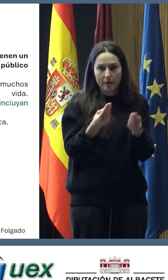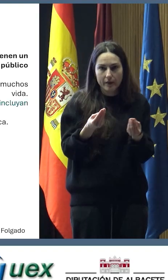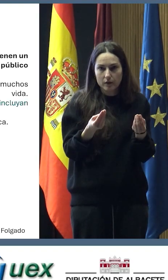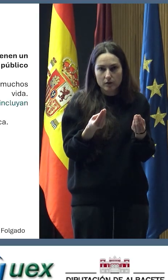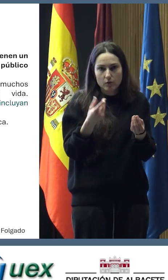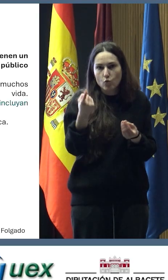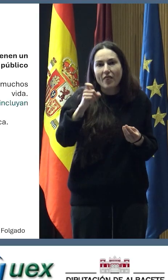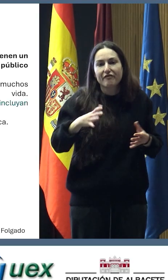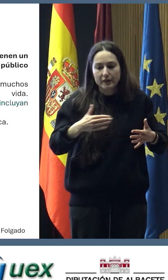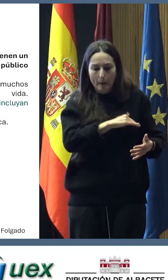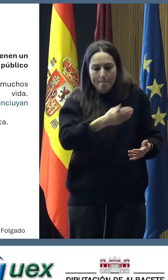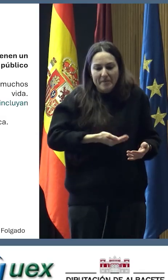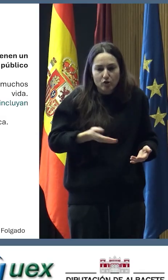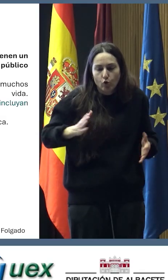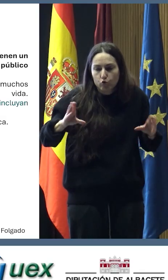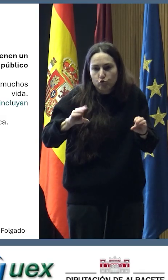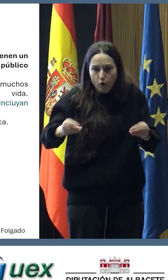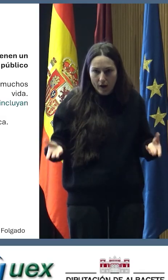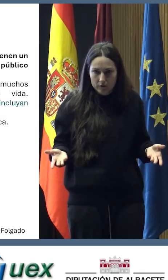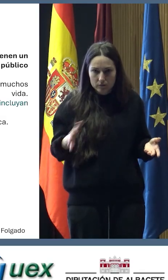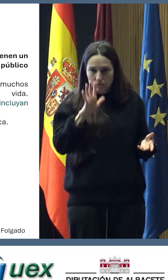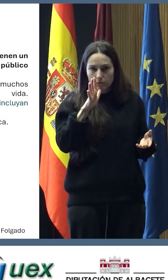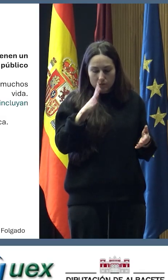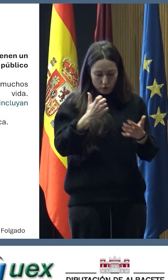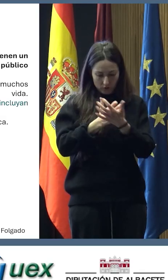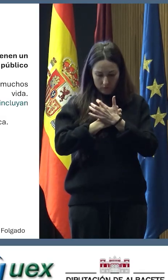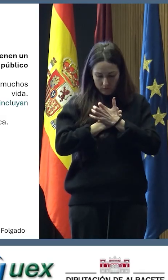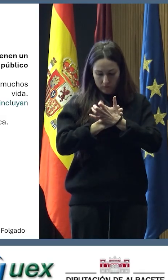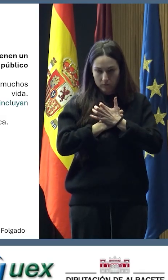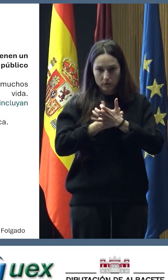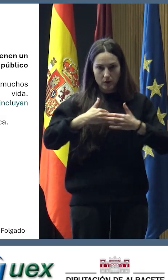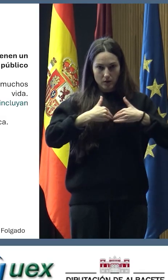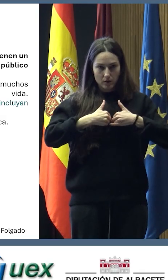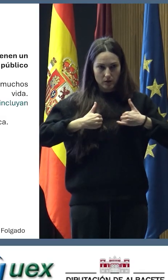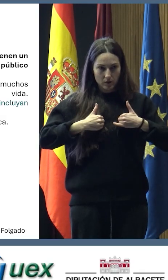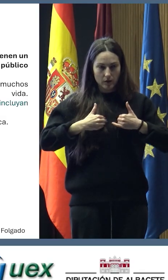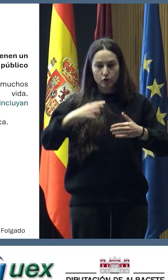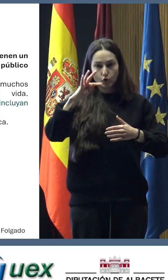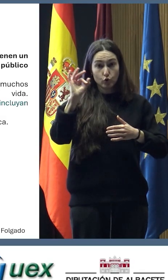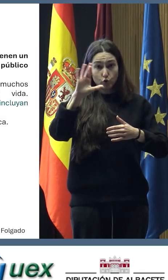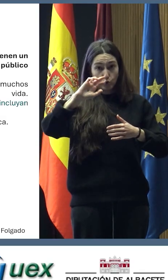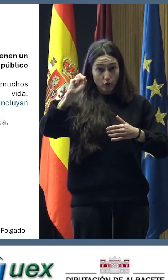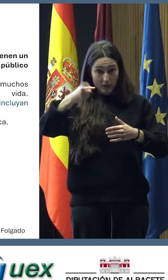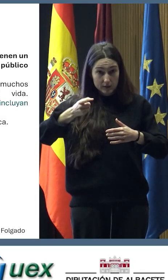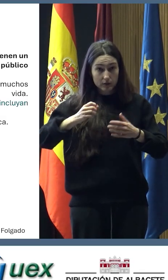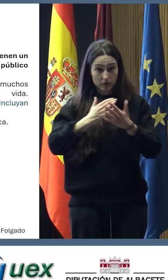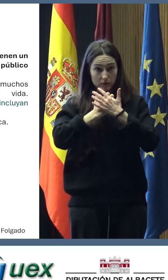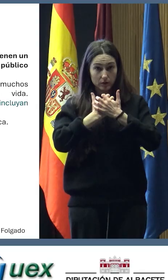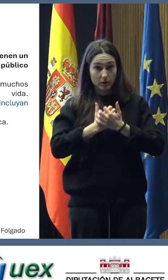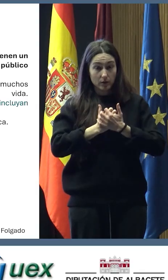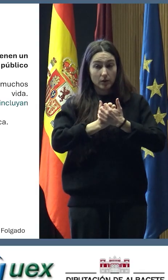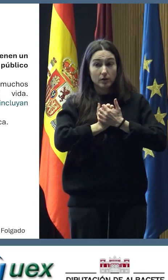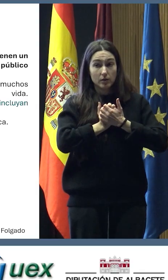tocar ni el pecho, porque simplemente la compresión se hace en el centro de tórax y no